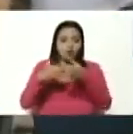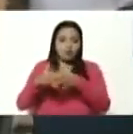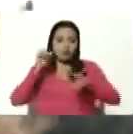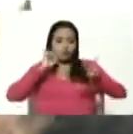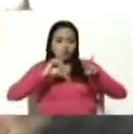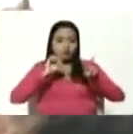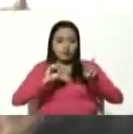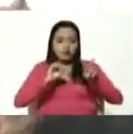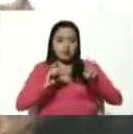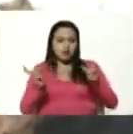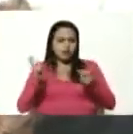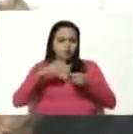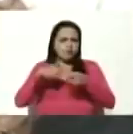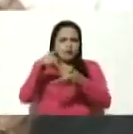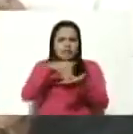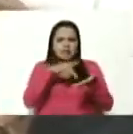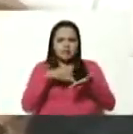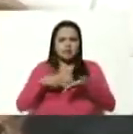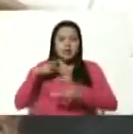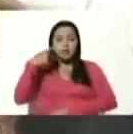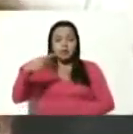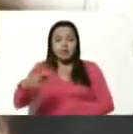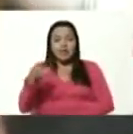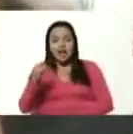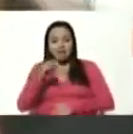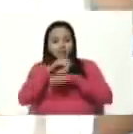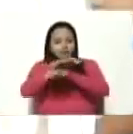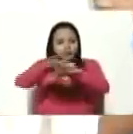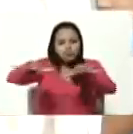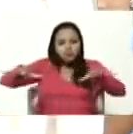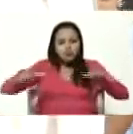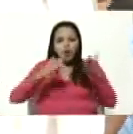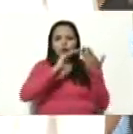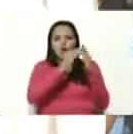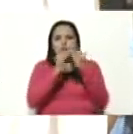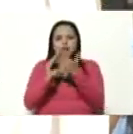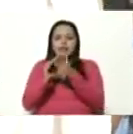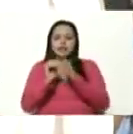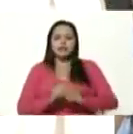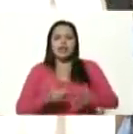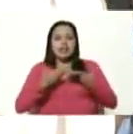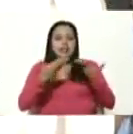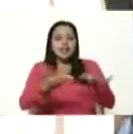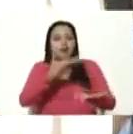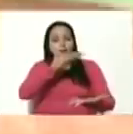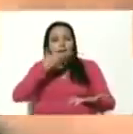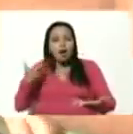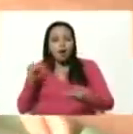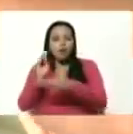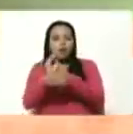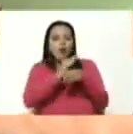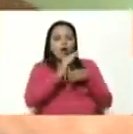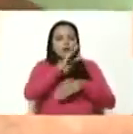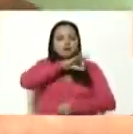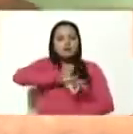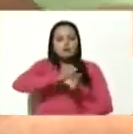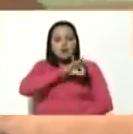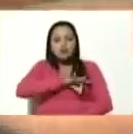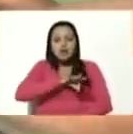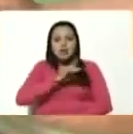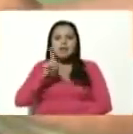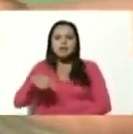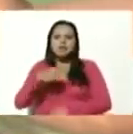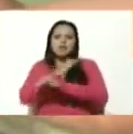este movimiento y de esta política, hemos recorrido todas las comunidades, llevando la mayor cantidad de protección social y mayor suma